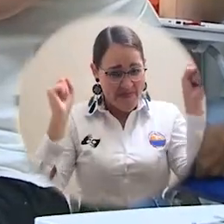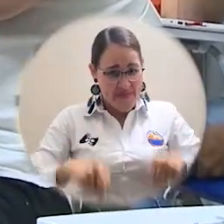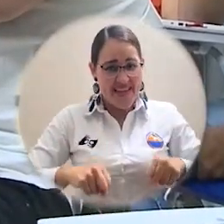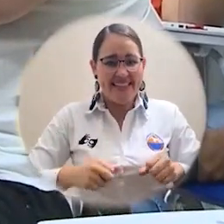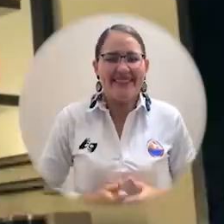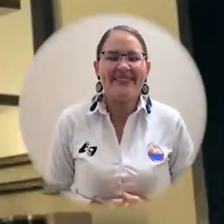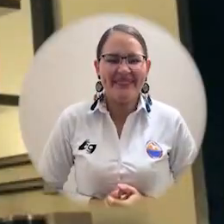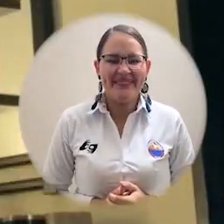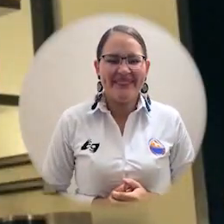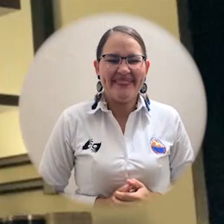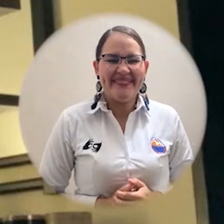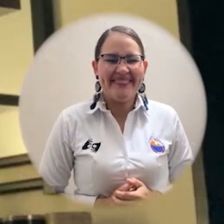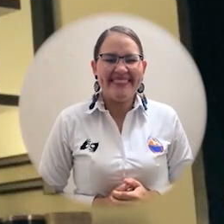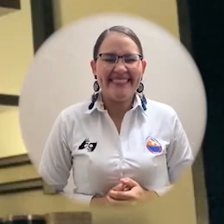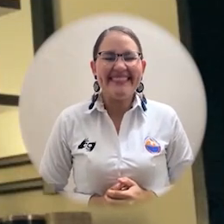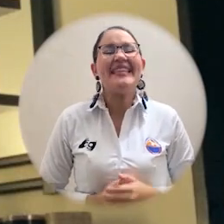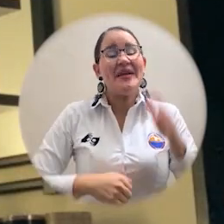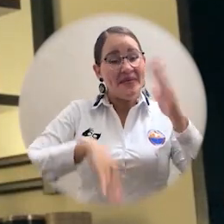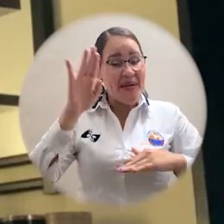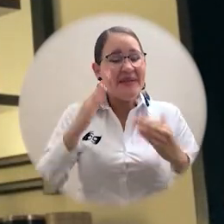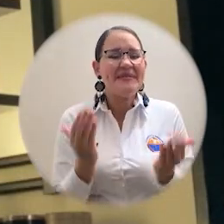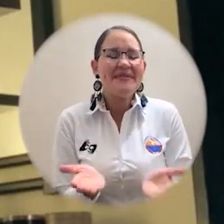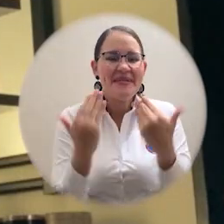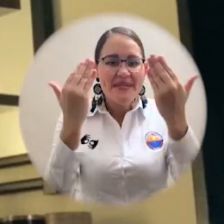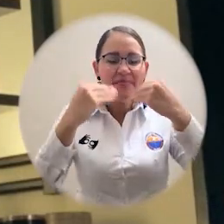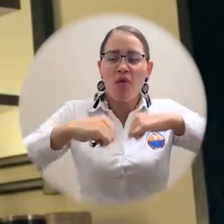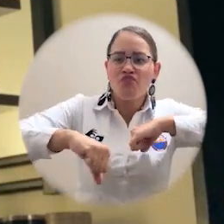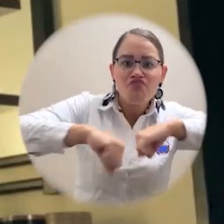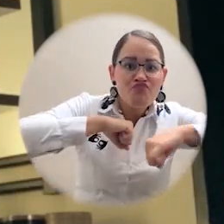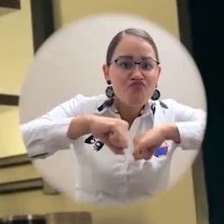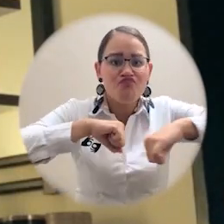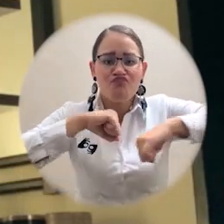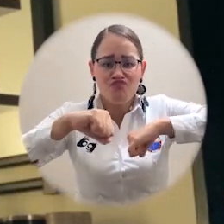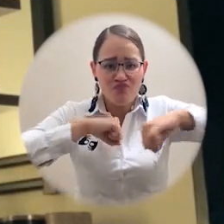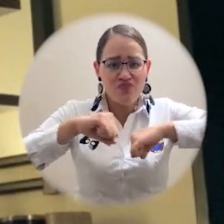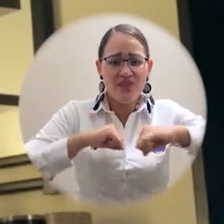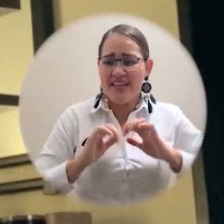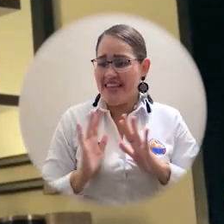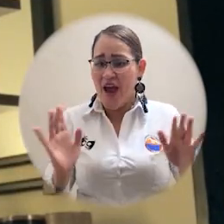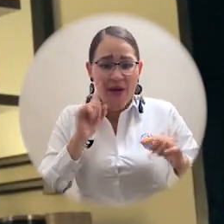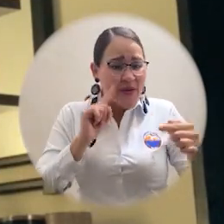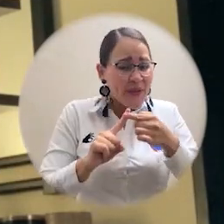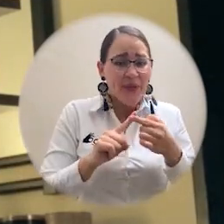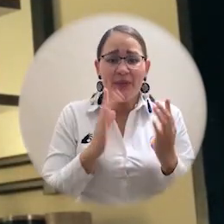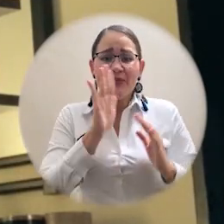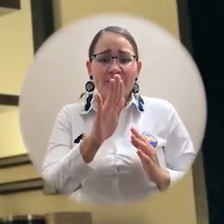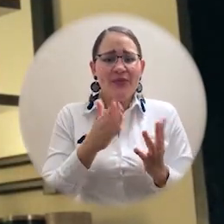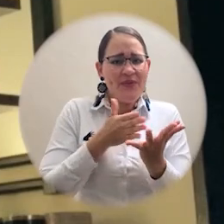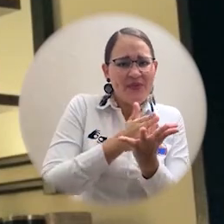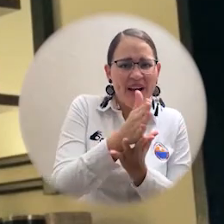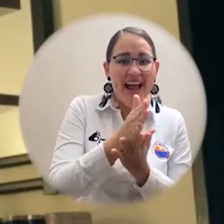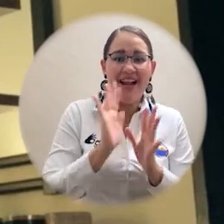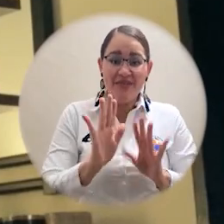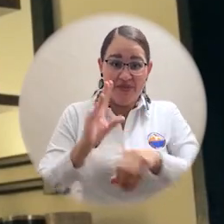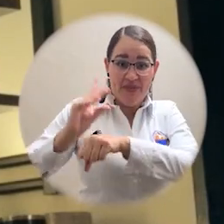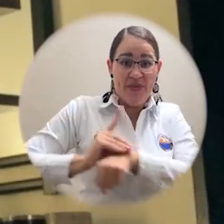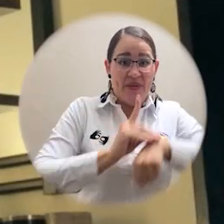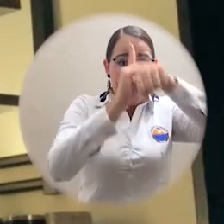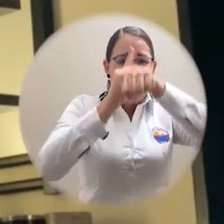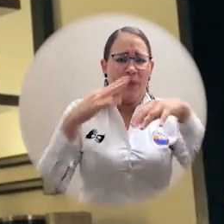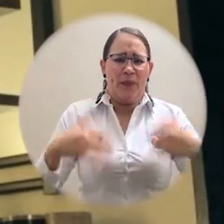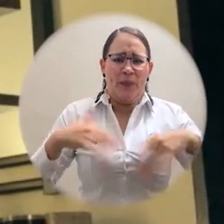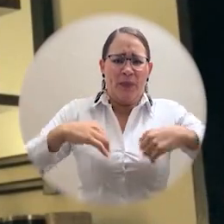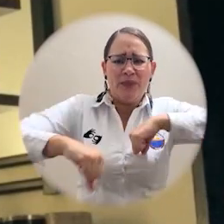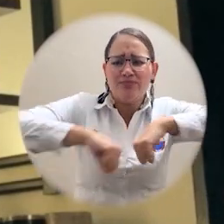una realidad el empezar a hacer el alistamiento de este nuevo